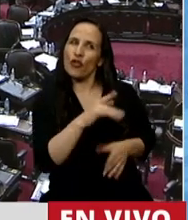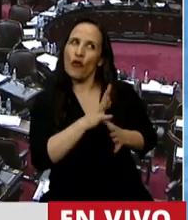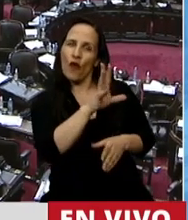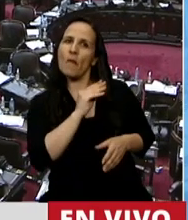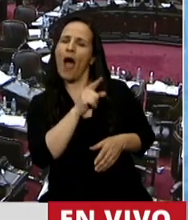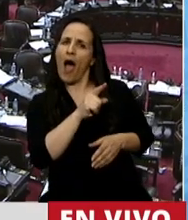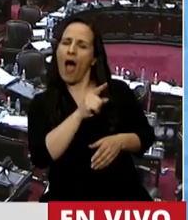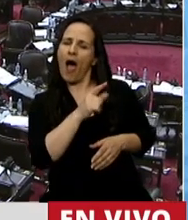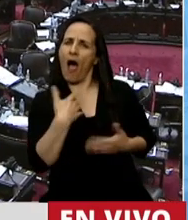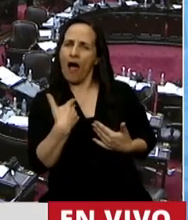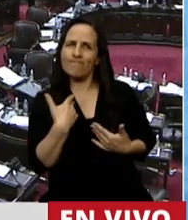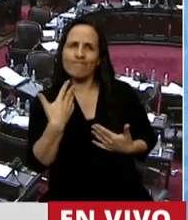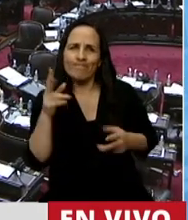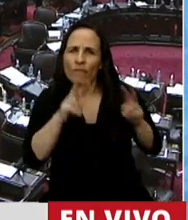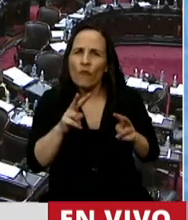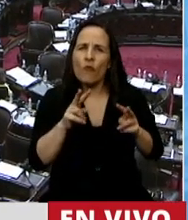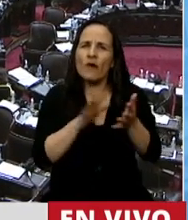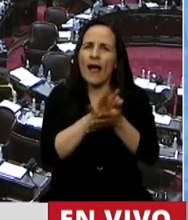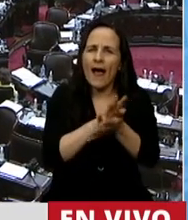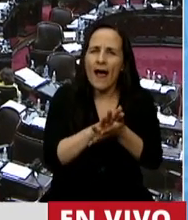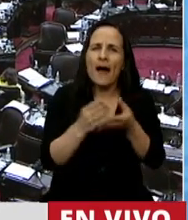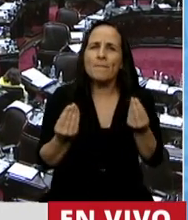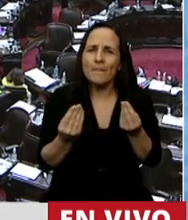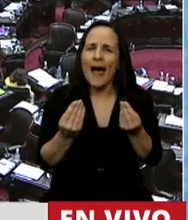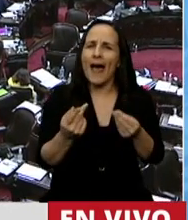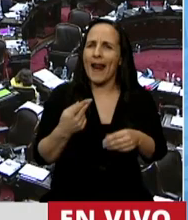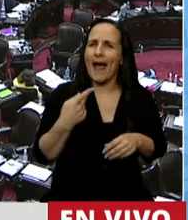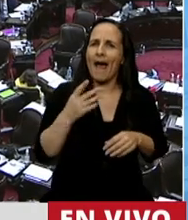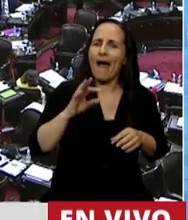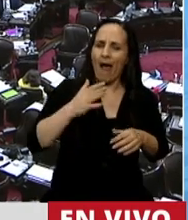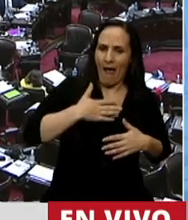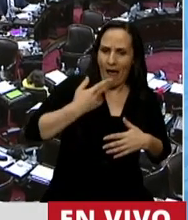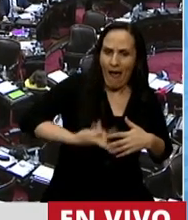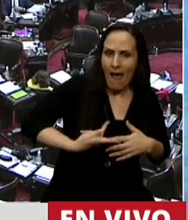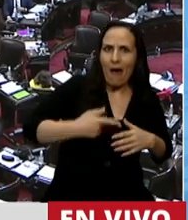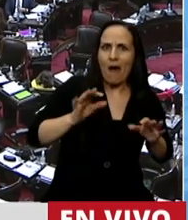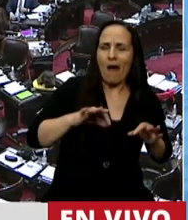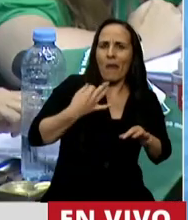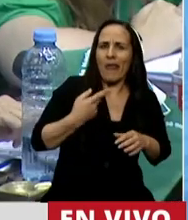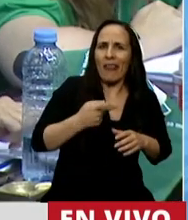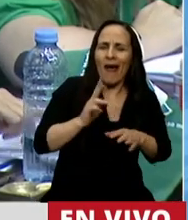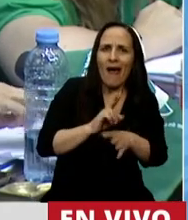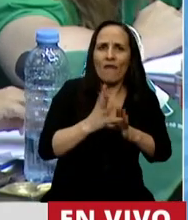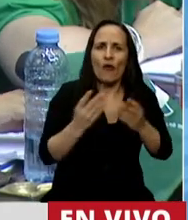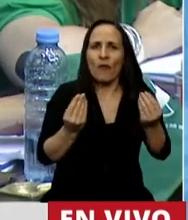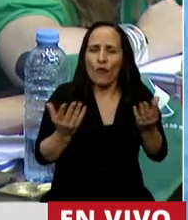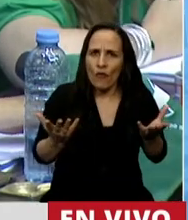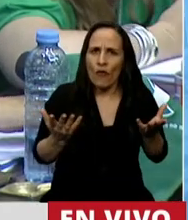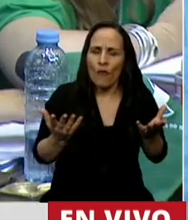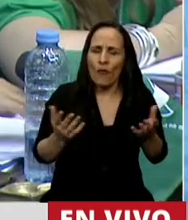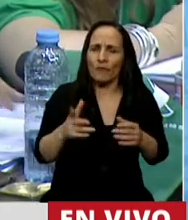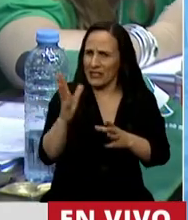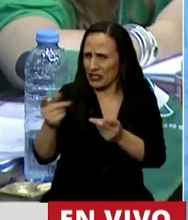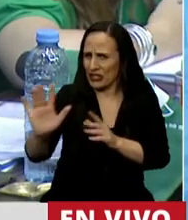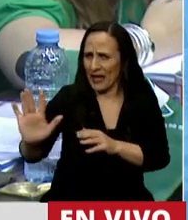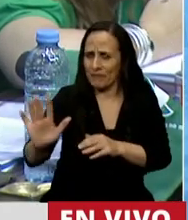a encontrar un punto que le dé satisfacción a las dos vidas. Ya cierro, señor presidente. No tengo duda